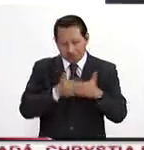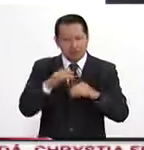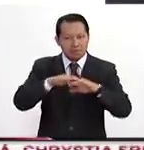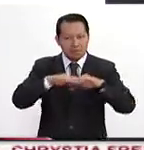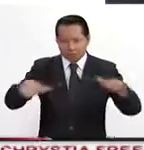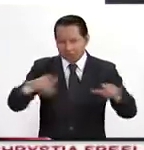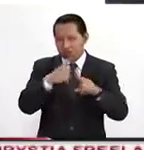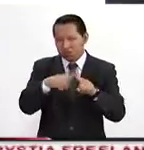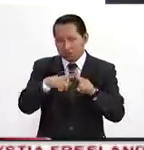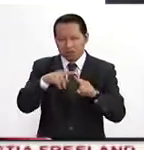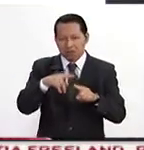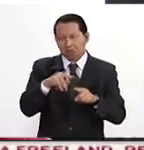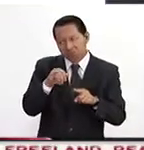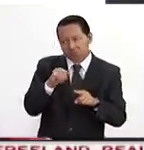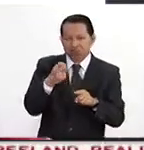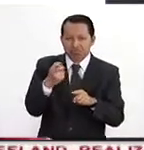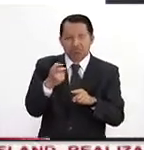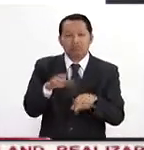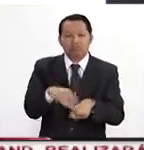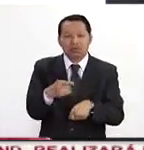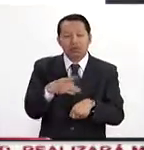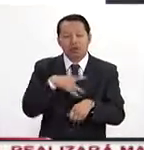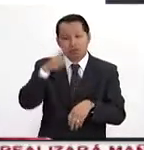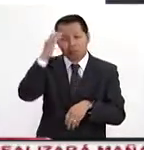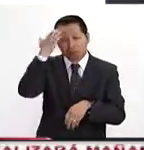que no somos que tenemos